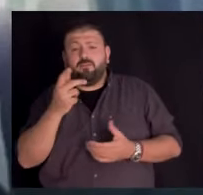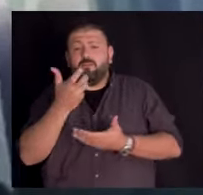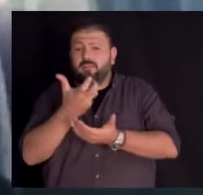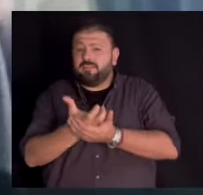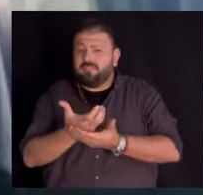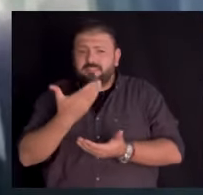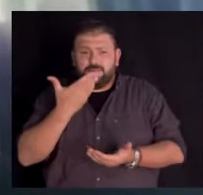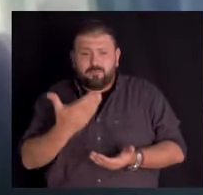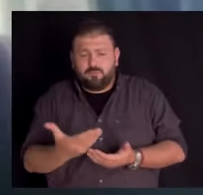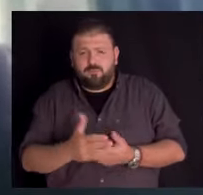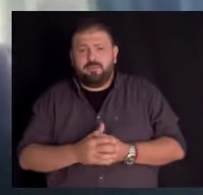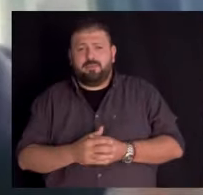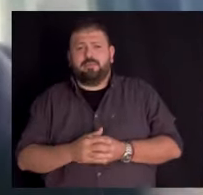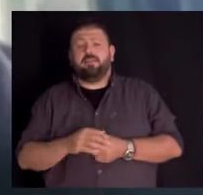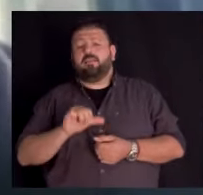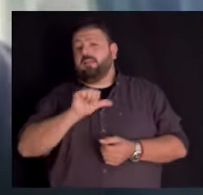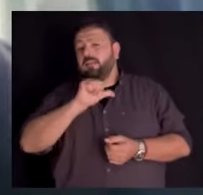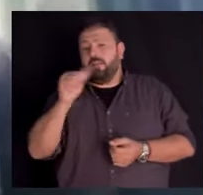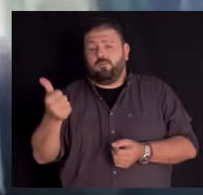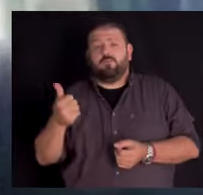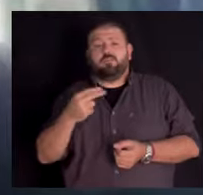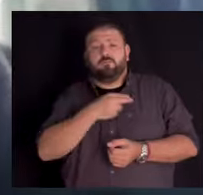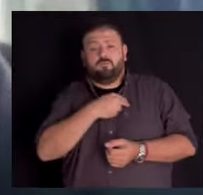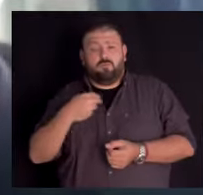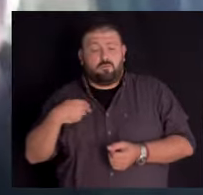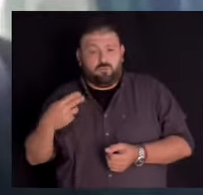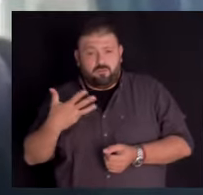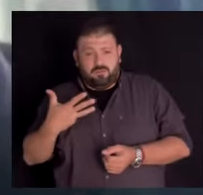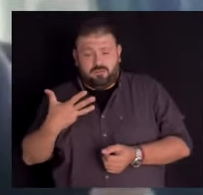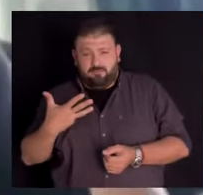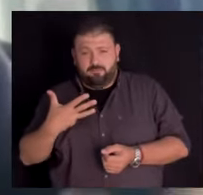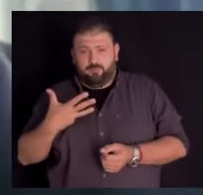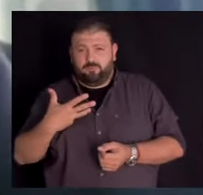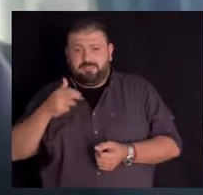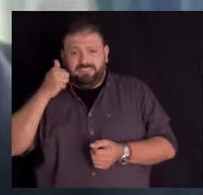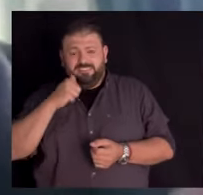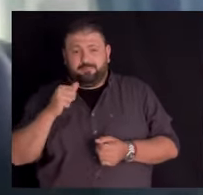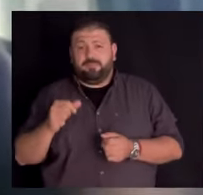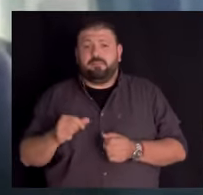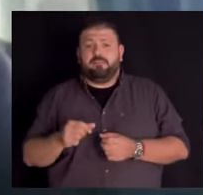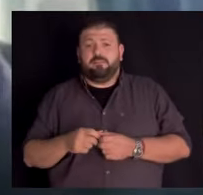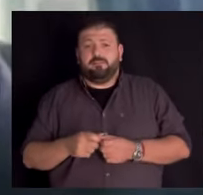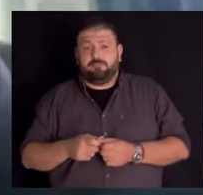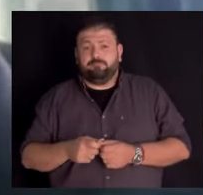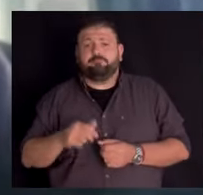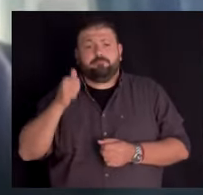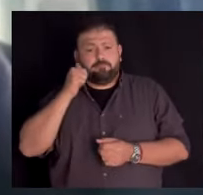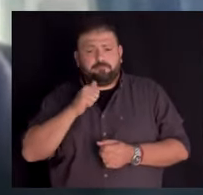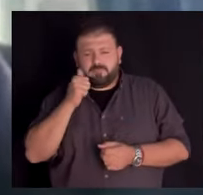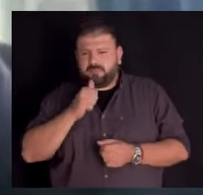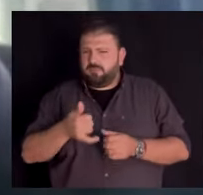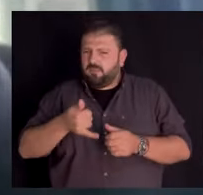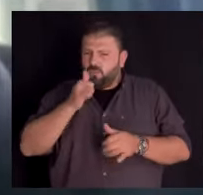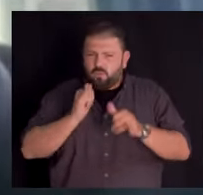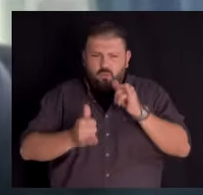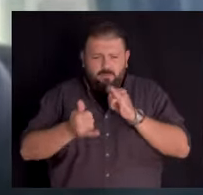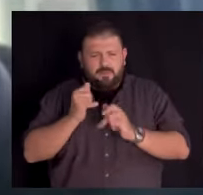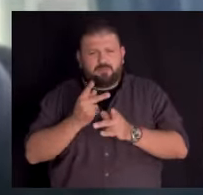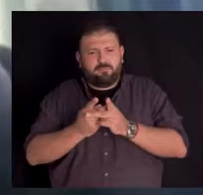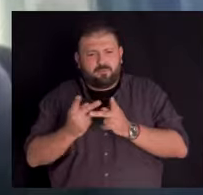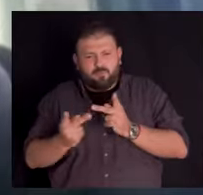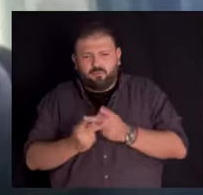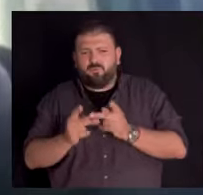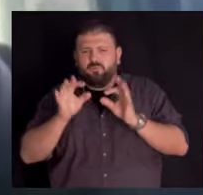la otra es que tenemos que activarnos, entonces son 5 cosas, pendios, tomar muchos nutrientes, los correctos, en las